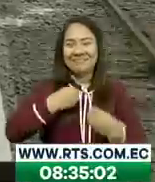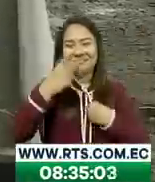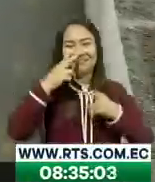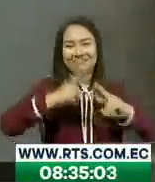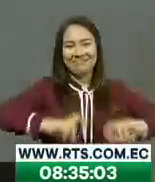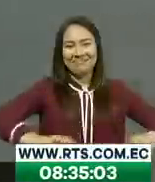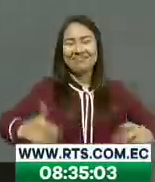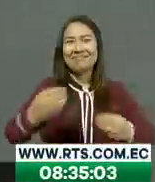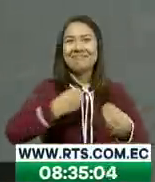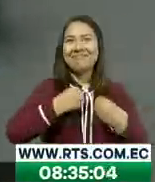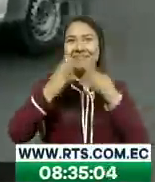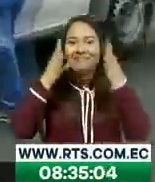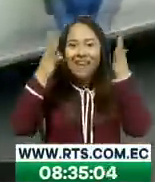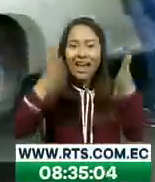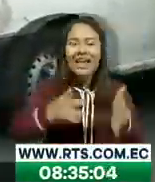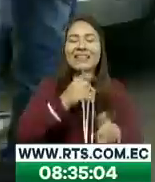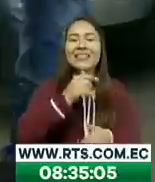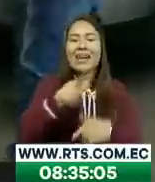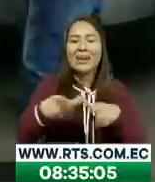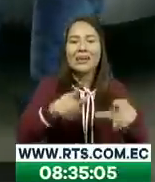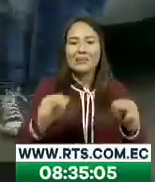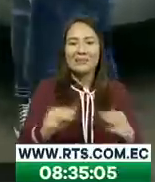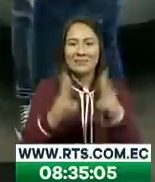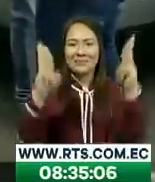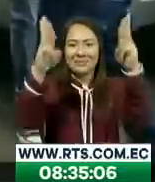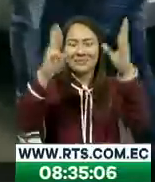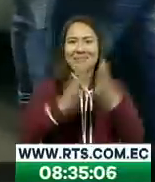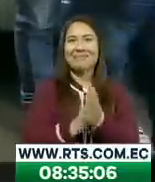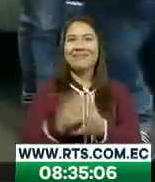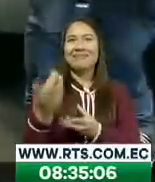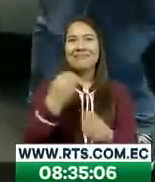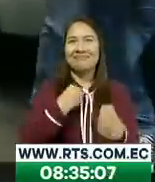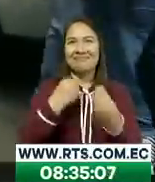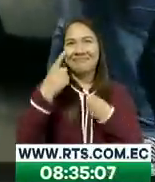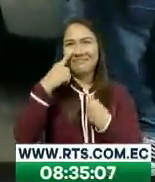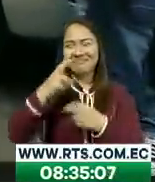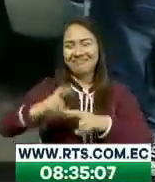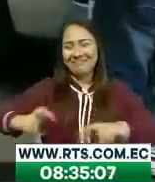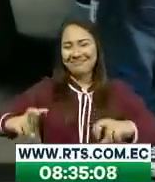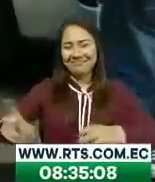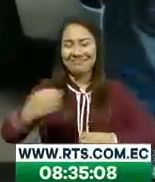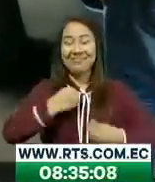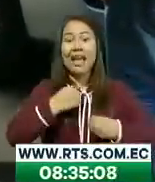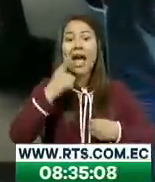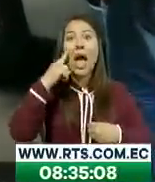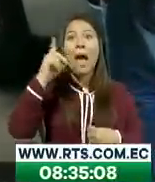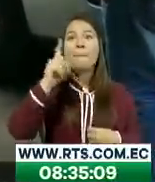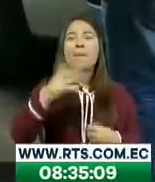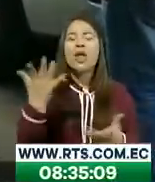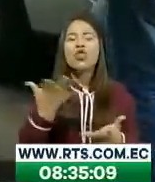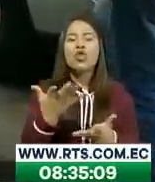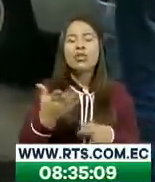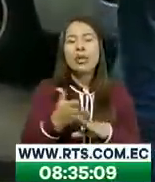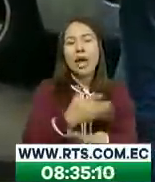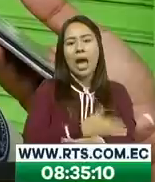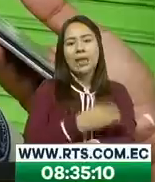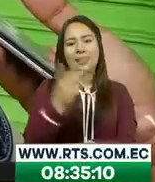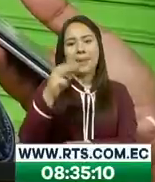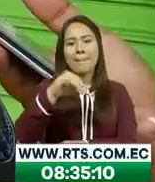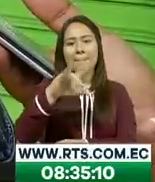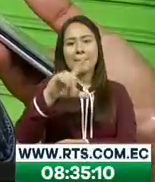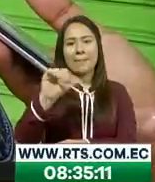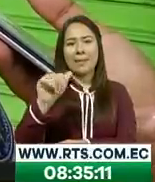para empezar con las investigaciones. Un robo se había realizado durante horas de la madrugada. Es alertada la policía sobre